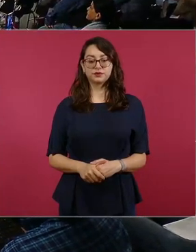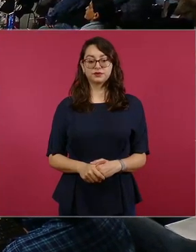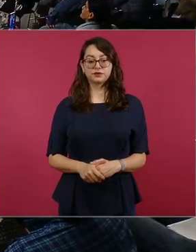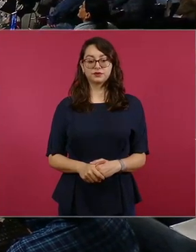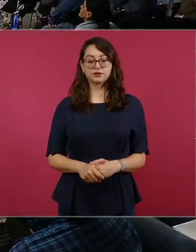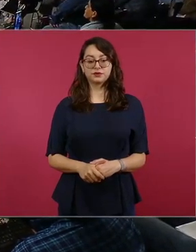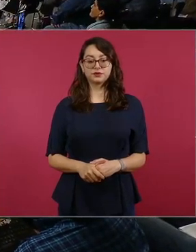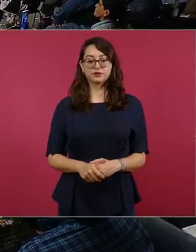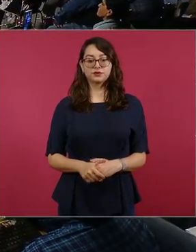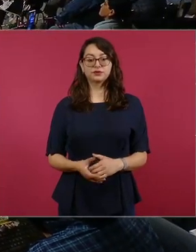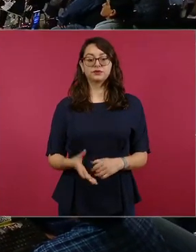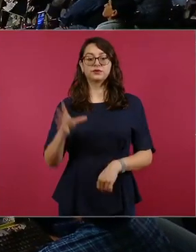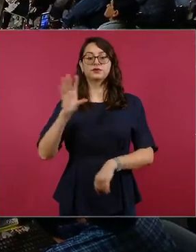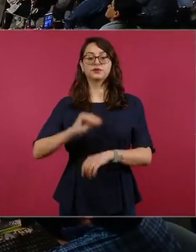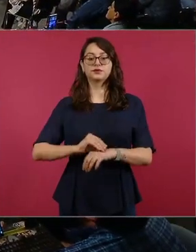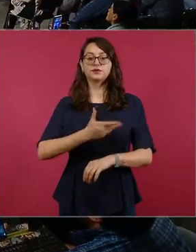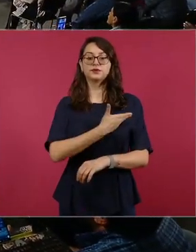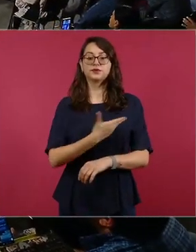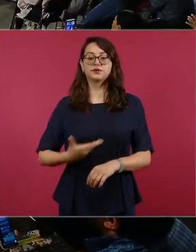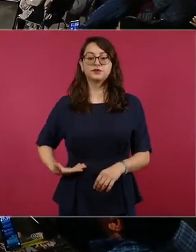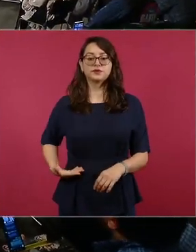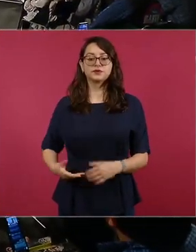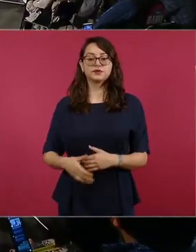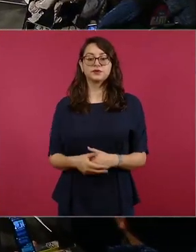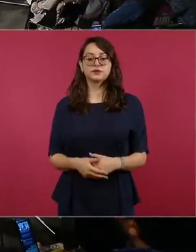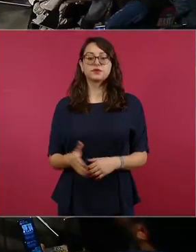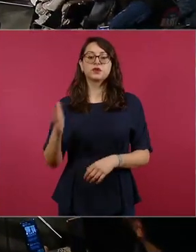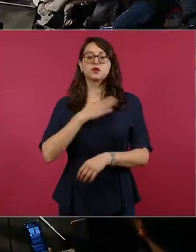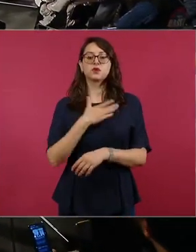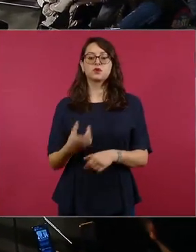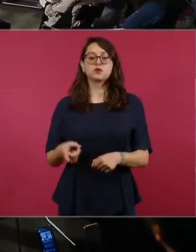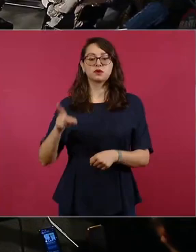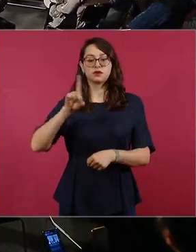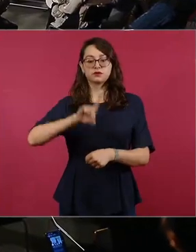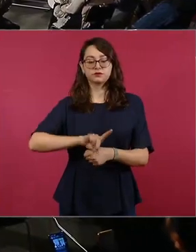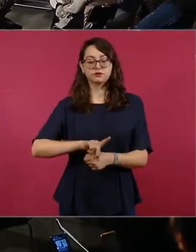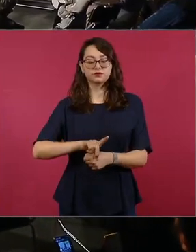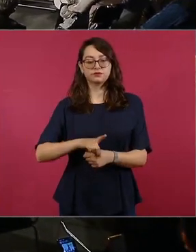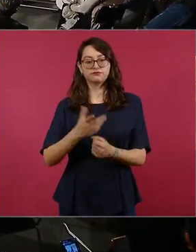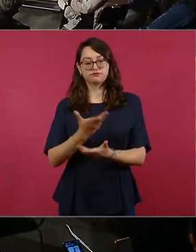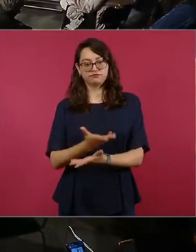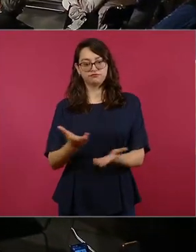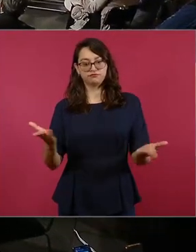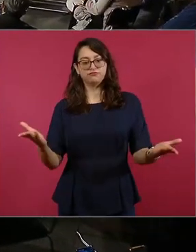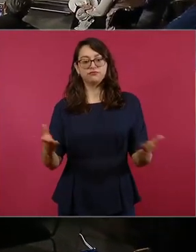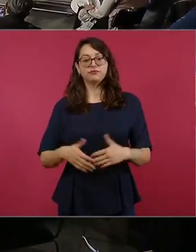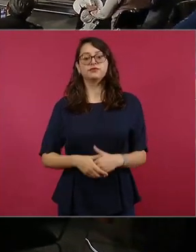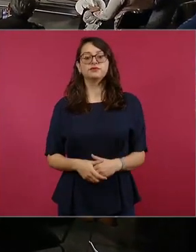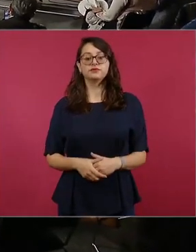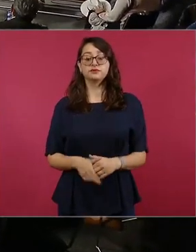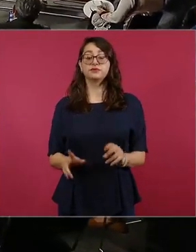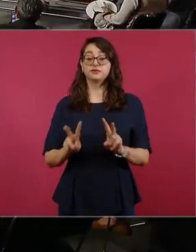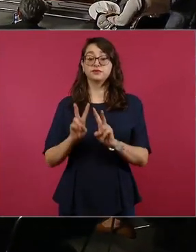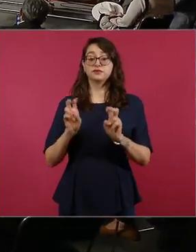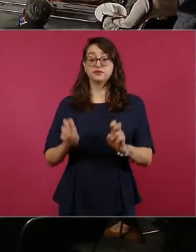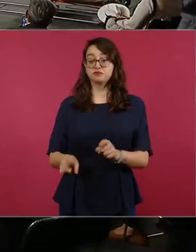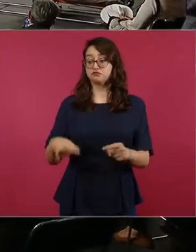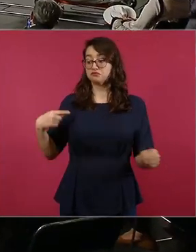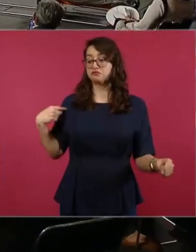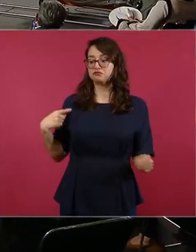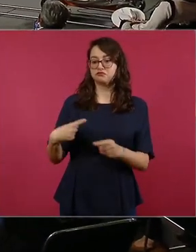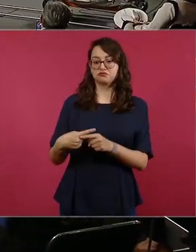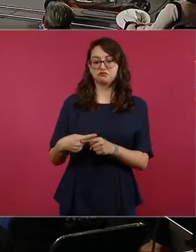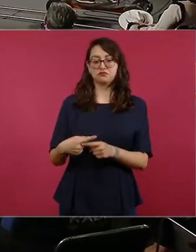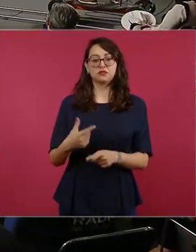Con su permiso, señor presidente. Muy buenos días. Vamos a presentar el avance de cero impunidad, en esta ocasión del